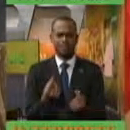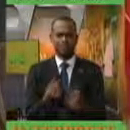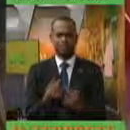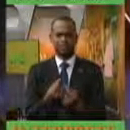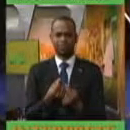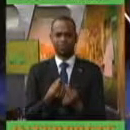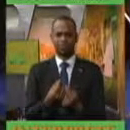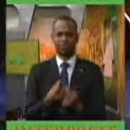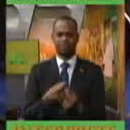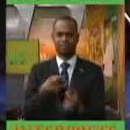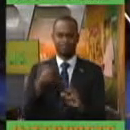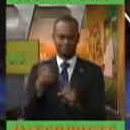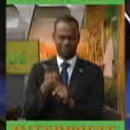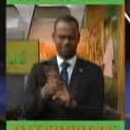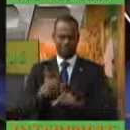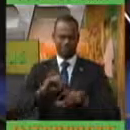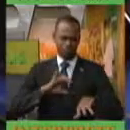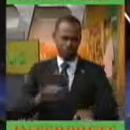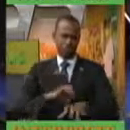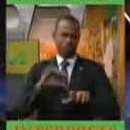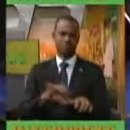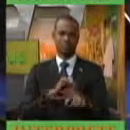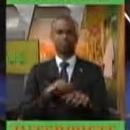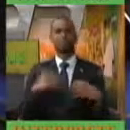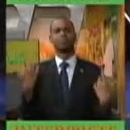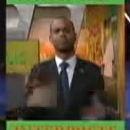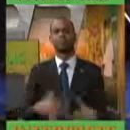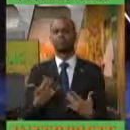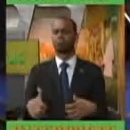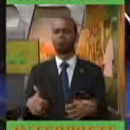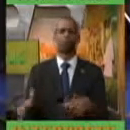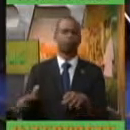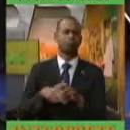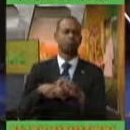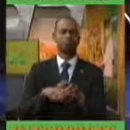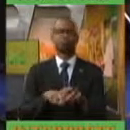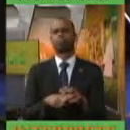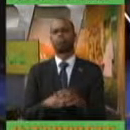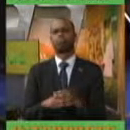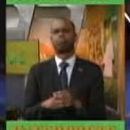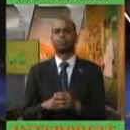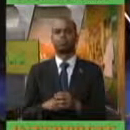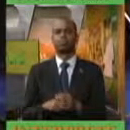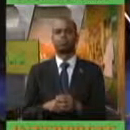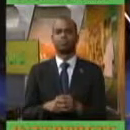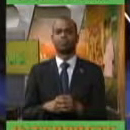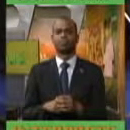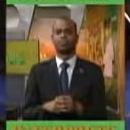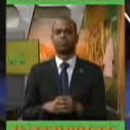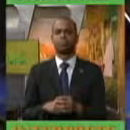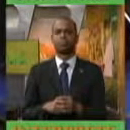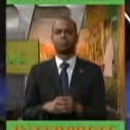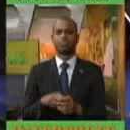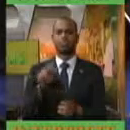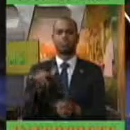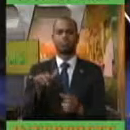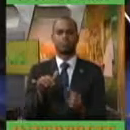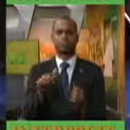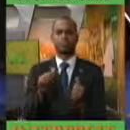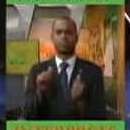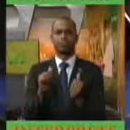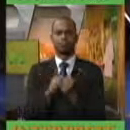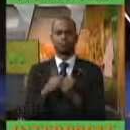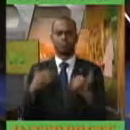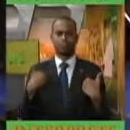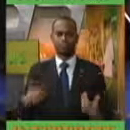va reinventando él mismo, o sea, que hace su medio de transporte. Entonces, ¿qué condición tiene? Henry tiene